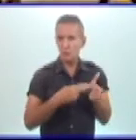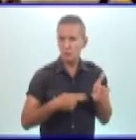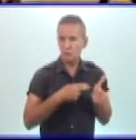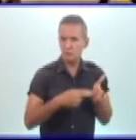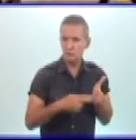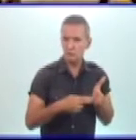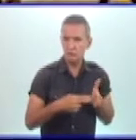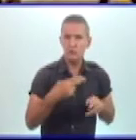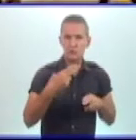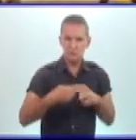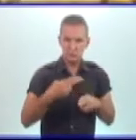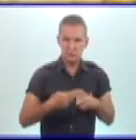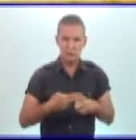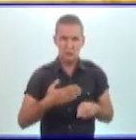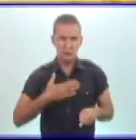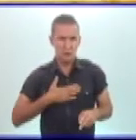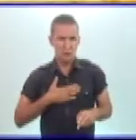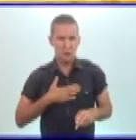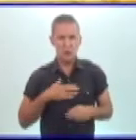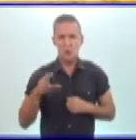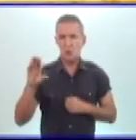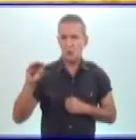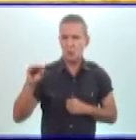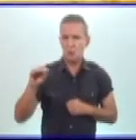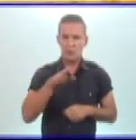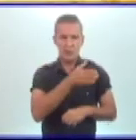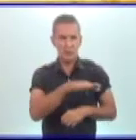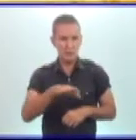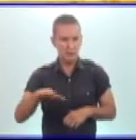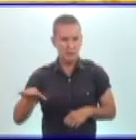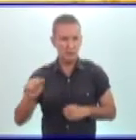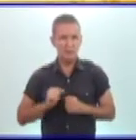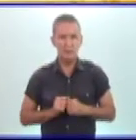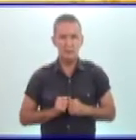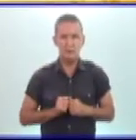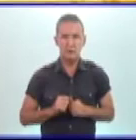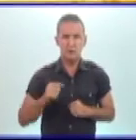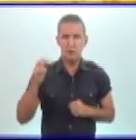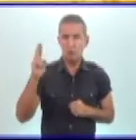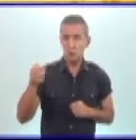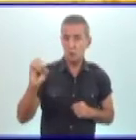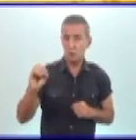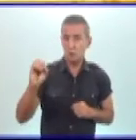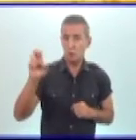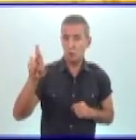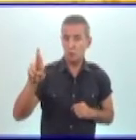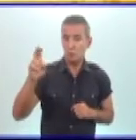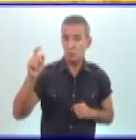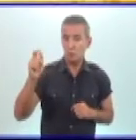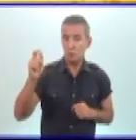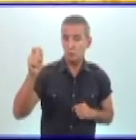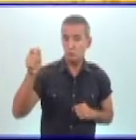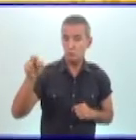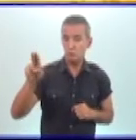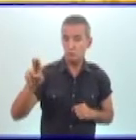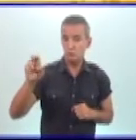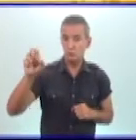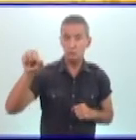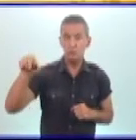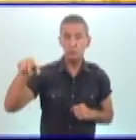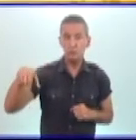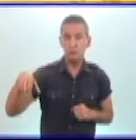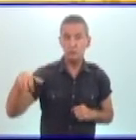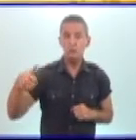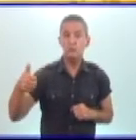autodenominaron los perros del mar. Los portugueses, por su parte, controlaban el tráfico de esclavos en África, sin embargo, también fueron sustituidos